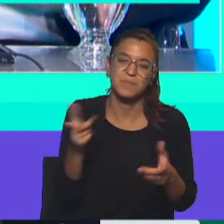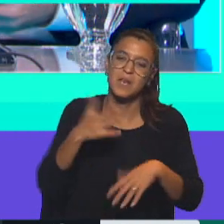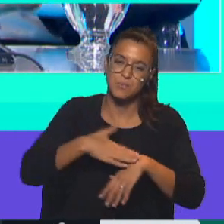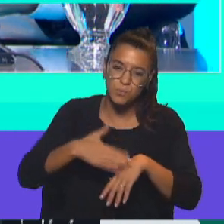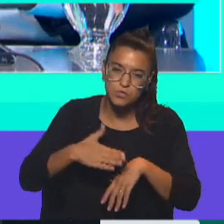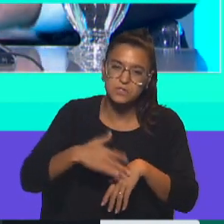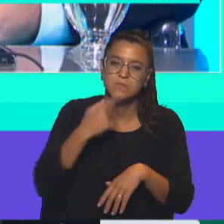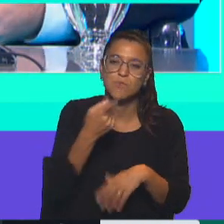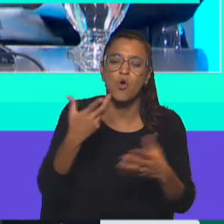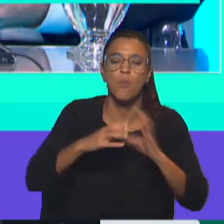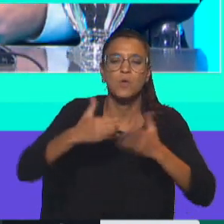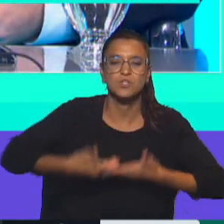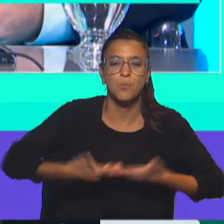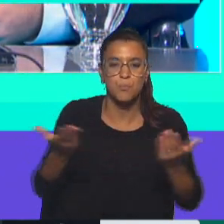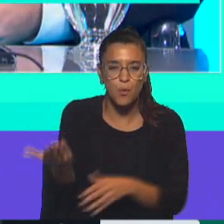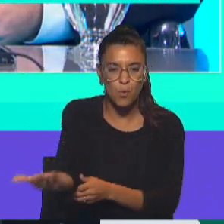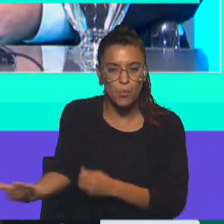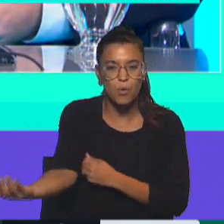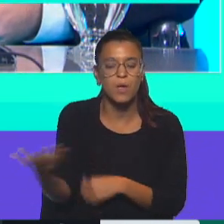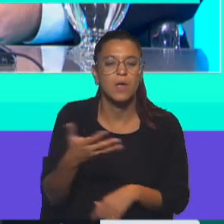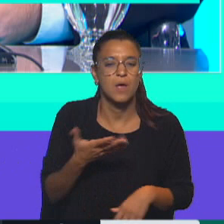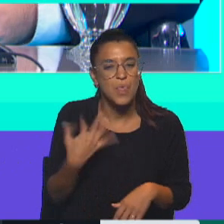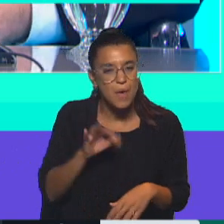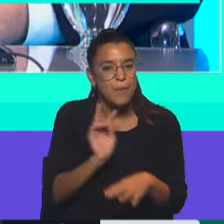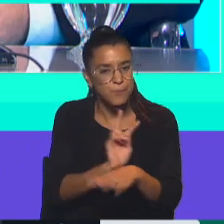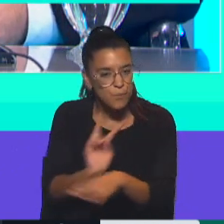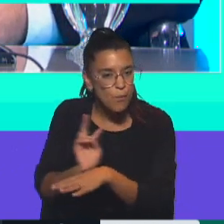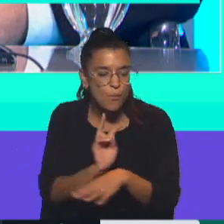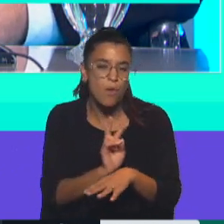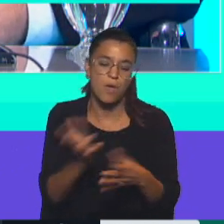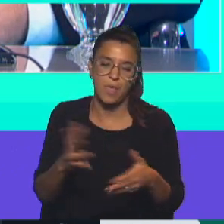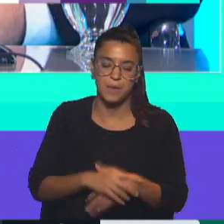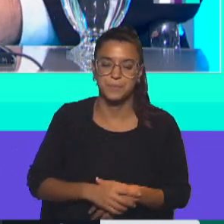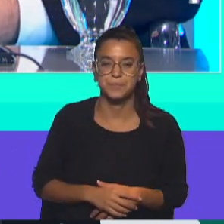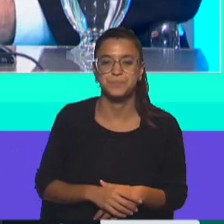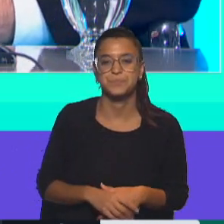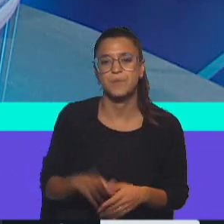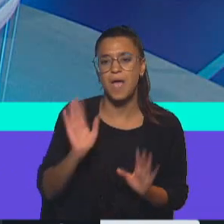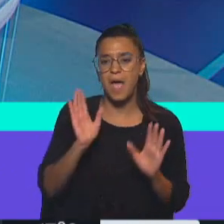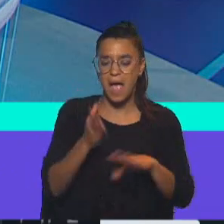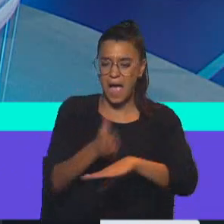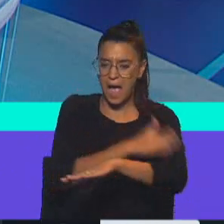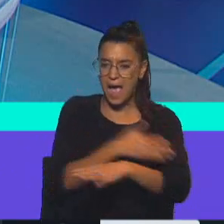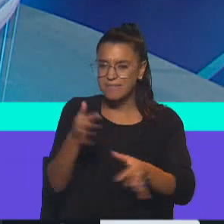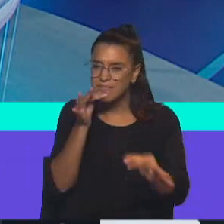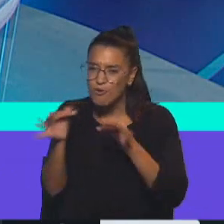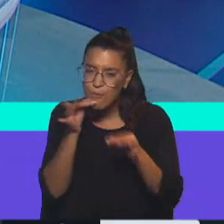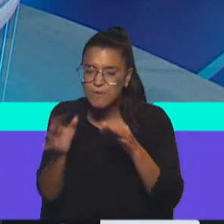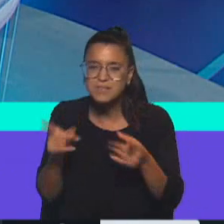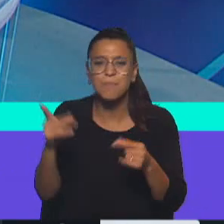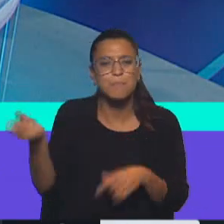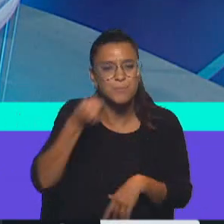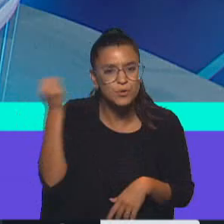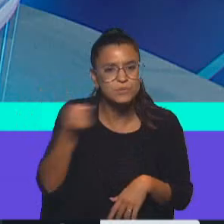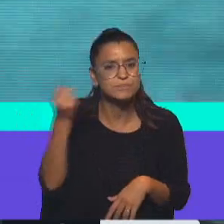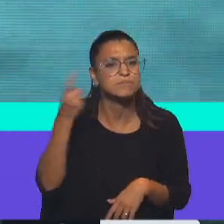de comunicación pública, deben ser más cuidadosos en la utilización y la referencia. Jonathan, lo hablábamos antes de comenzar ese reportaje, la importancia